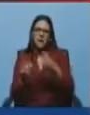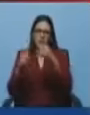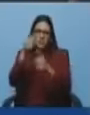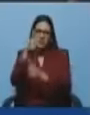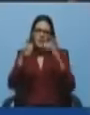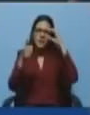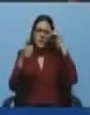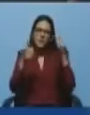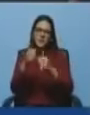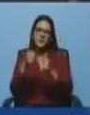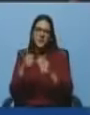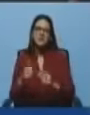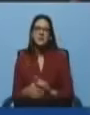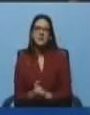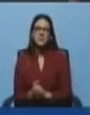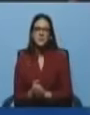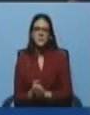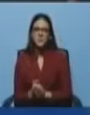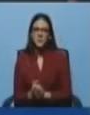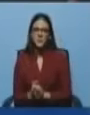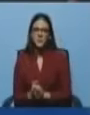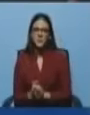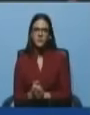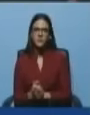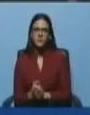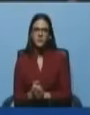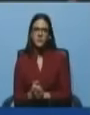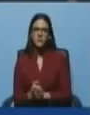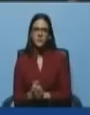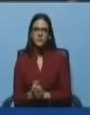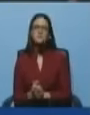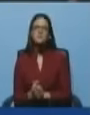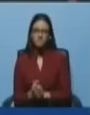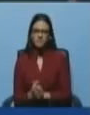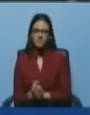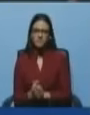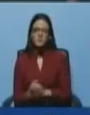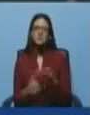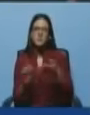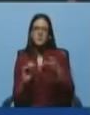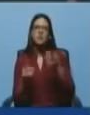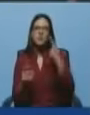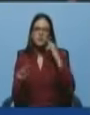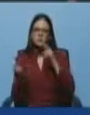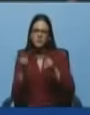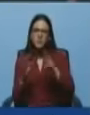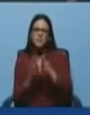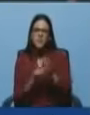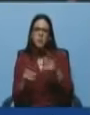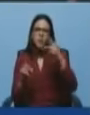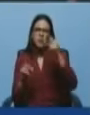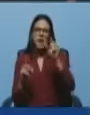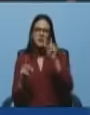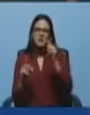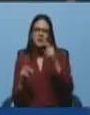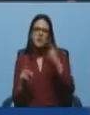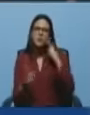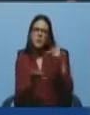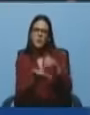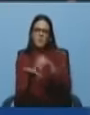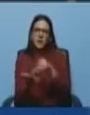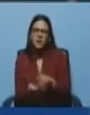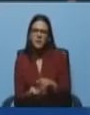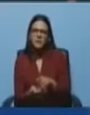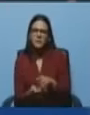la doctora Delcy Rodríguez. Recordemos cuando arribó acá también al aeropuerto de Kazán para participar